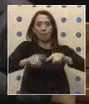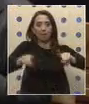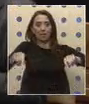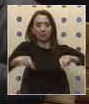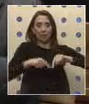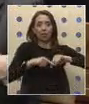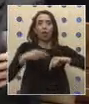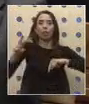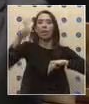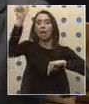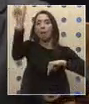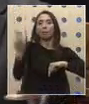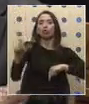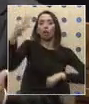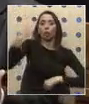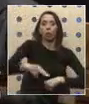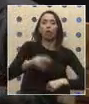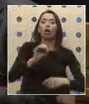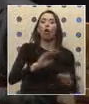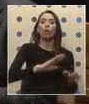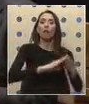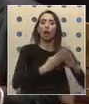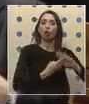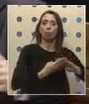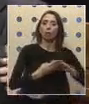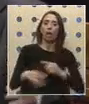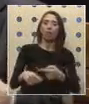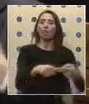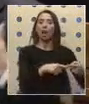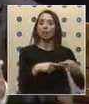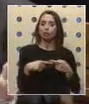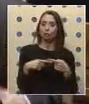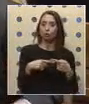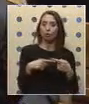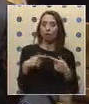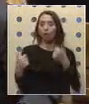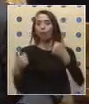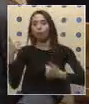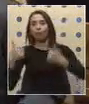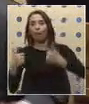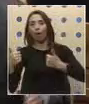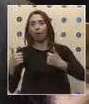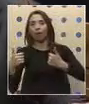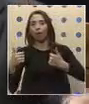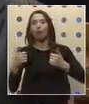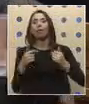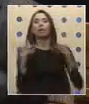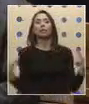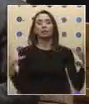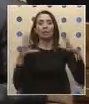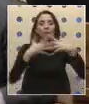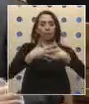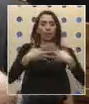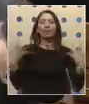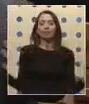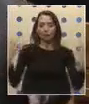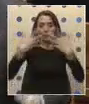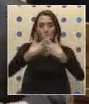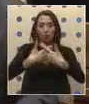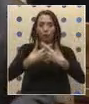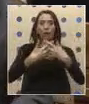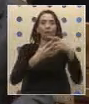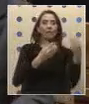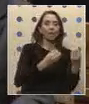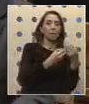dueño o es también cuestión de la comunidad, de la sociedad y de todo, y por lo tanto tiene que articularse el bien público con el bien individual, de otra